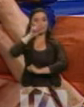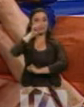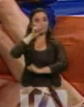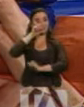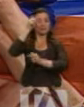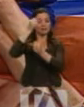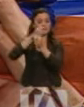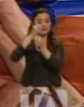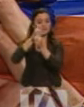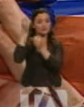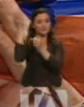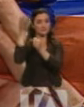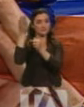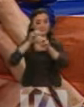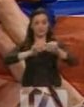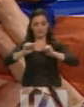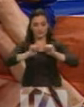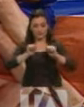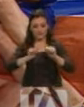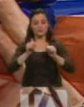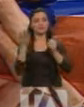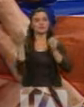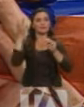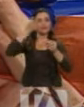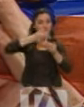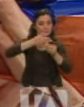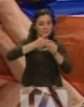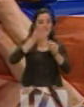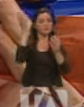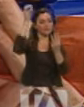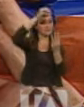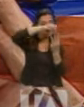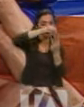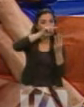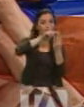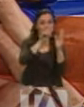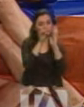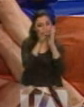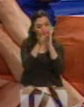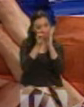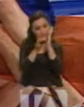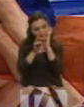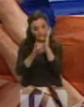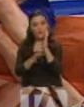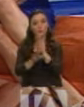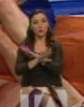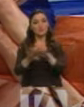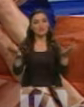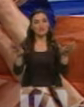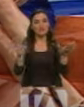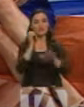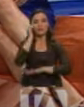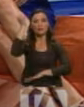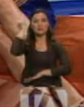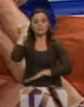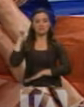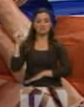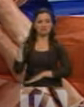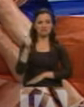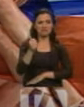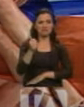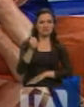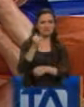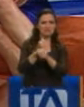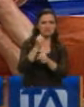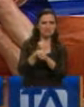de la Universidad Tecnológica Quinoccial de Quito fueron despedidos de manera intempestiva. Al llegar ayer a su puesto de trabajo, tanto docentes